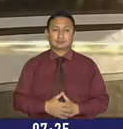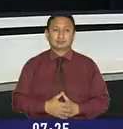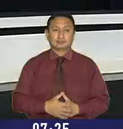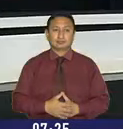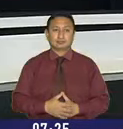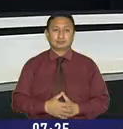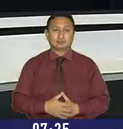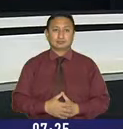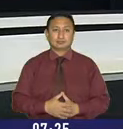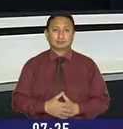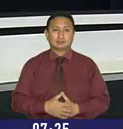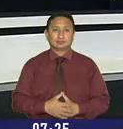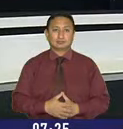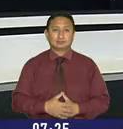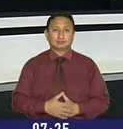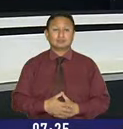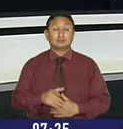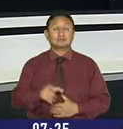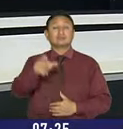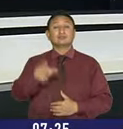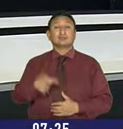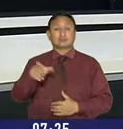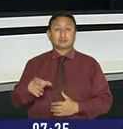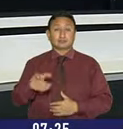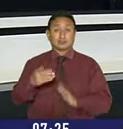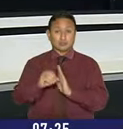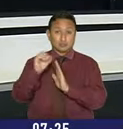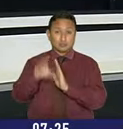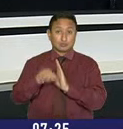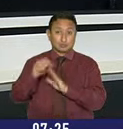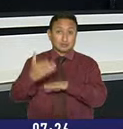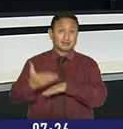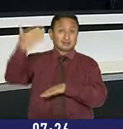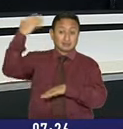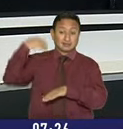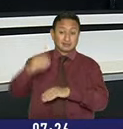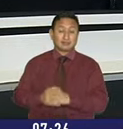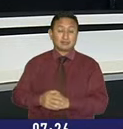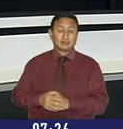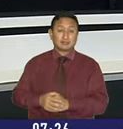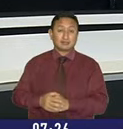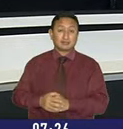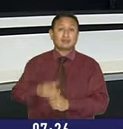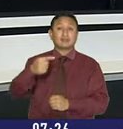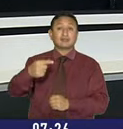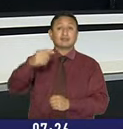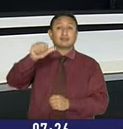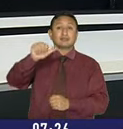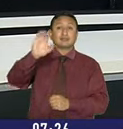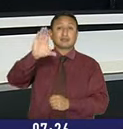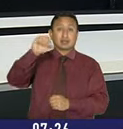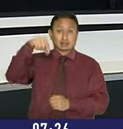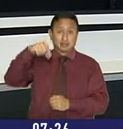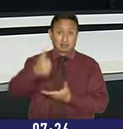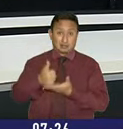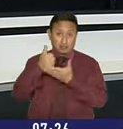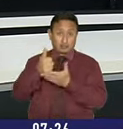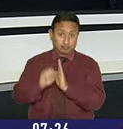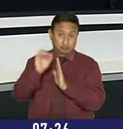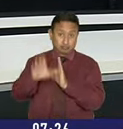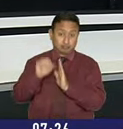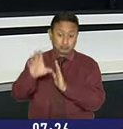los damnificados por el aluvión que afectó a los sectores de La Gasca y la comuna siguen llegando. Las autoridades capitalinas, en